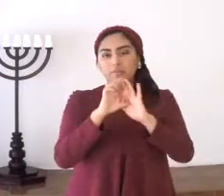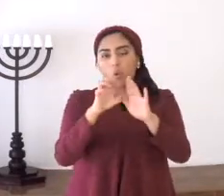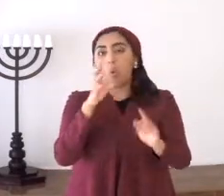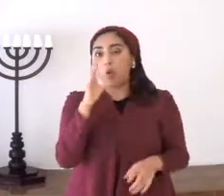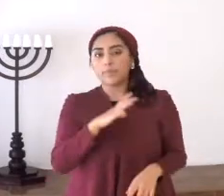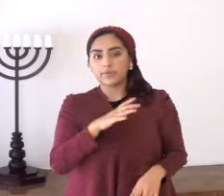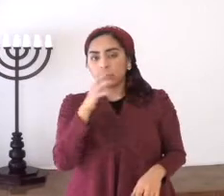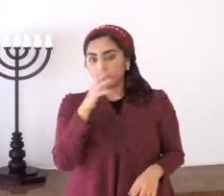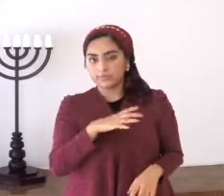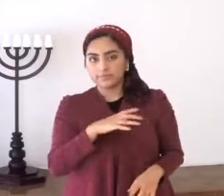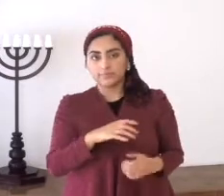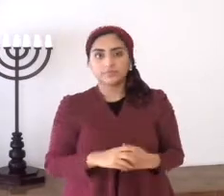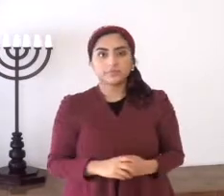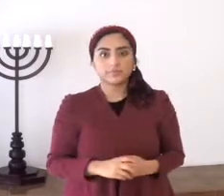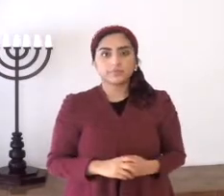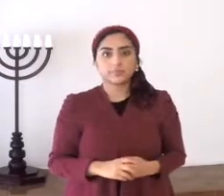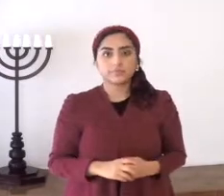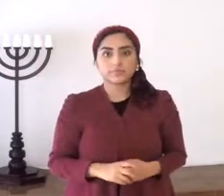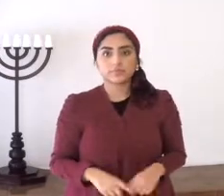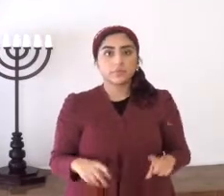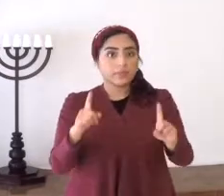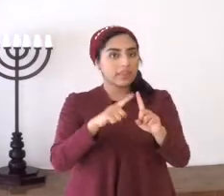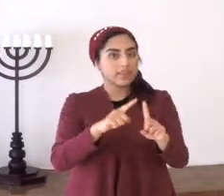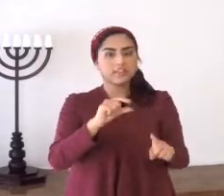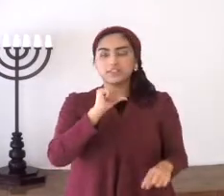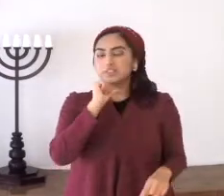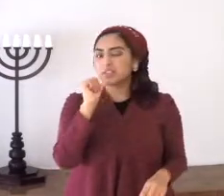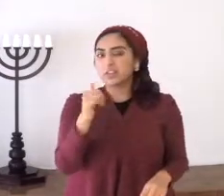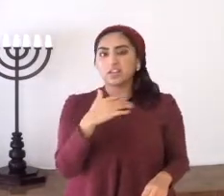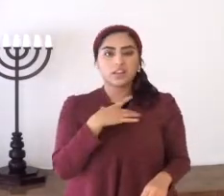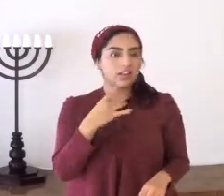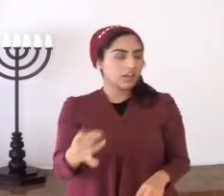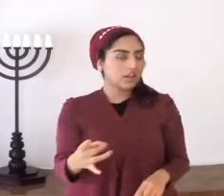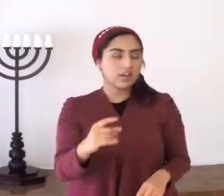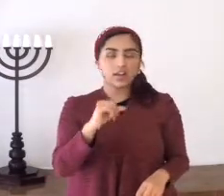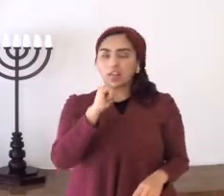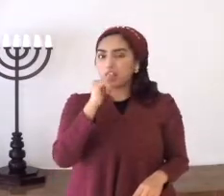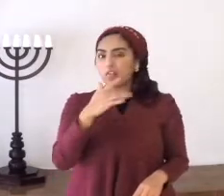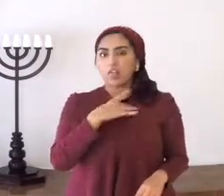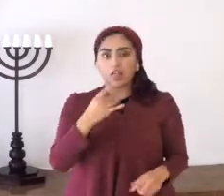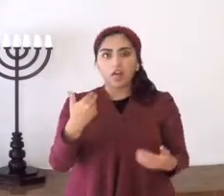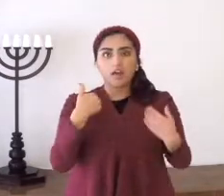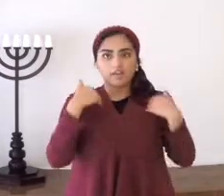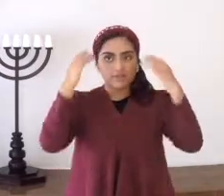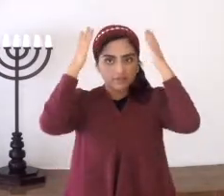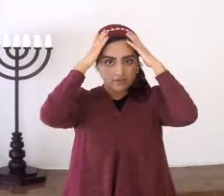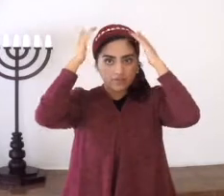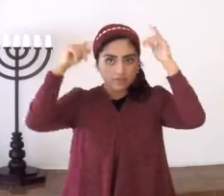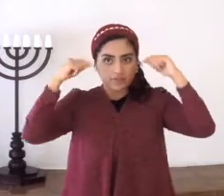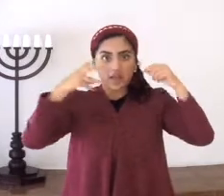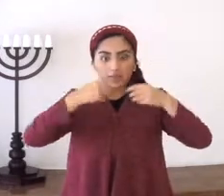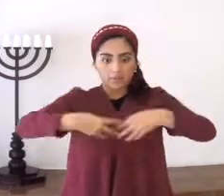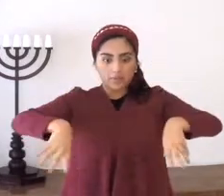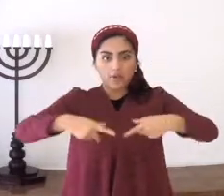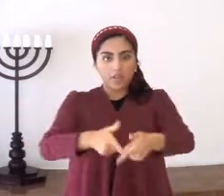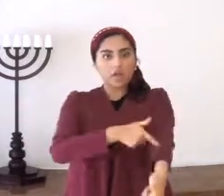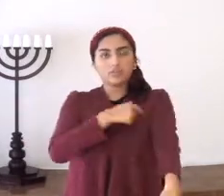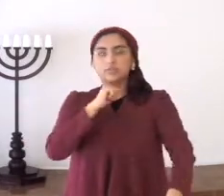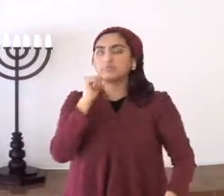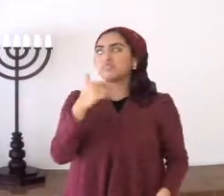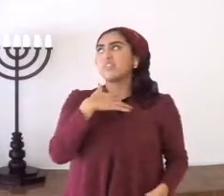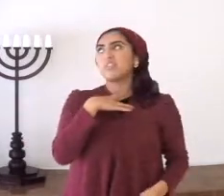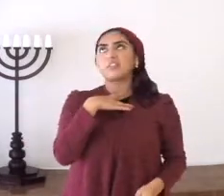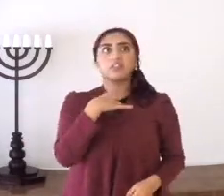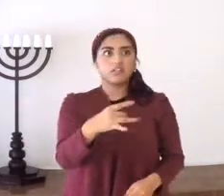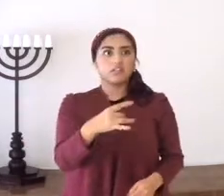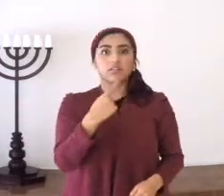sino, vamos, si esta persona, por ejemplo, una mujer, le rechocó, por así decirlo, no sé cómo se diga en otros países, cubrirse